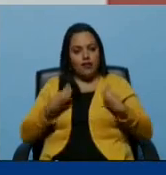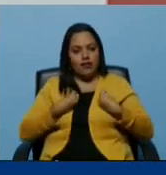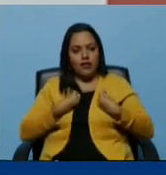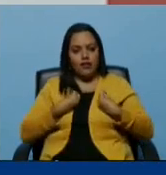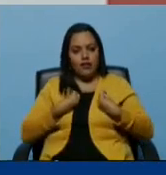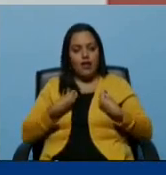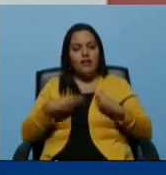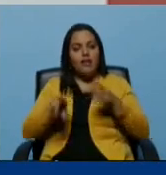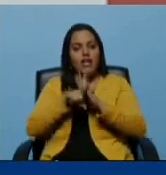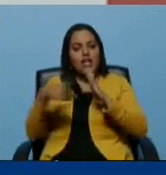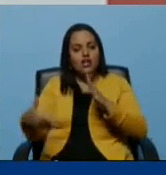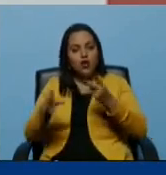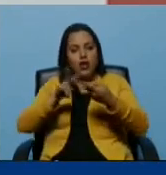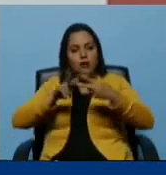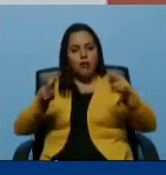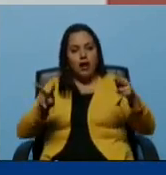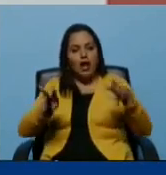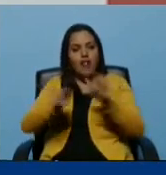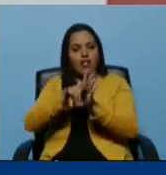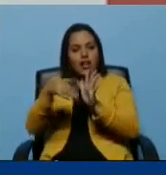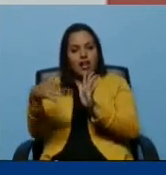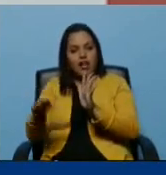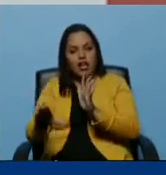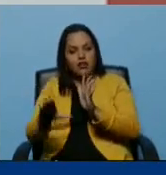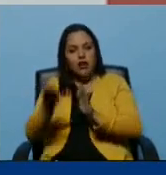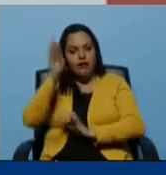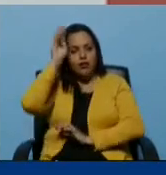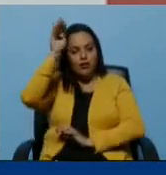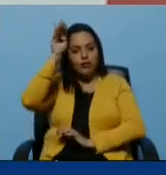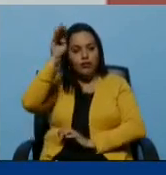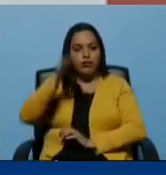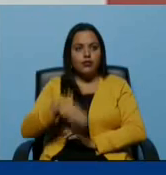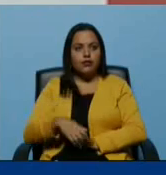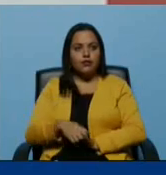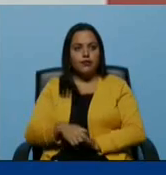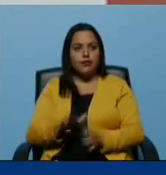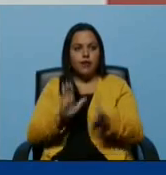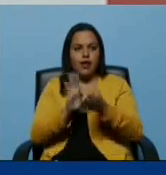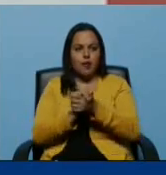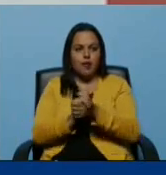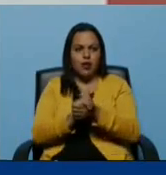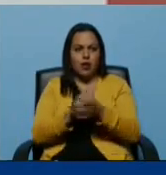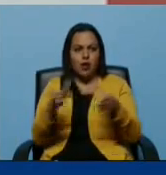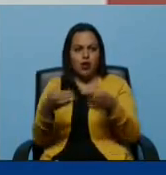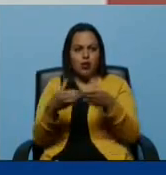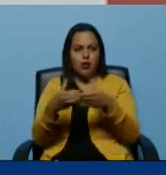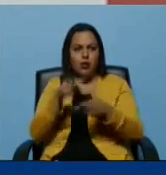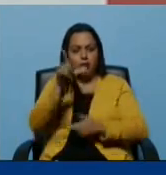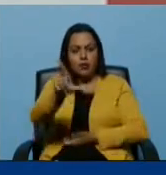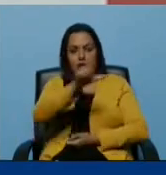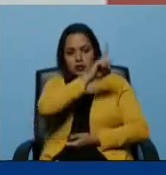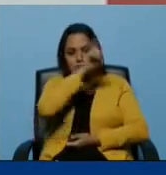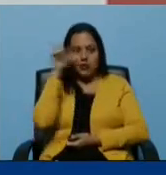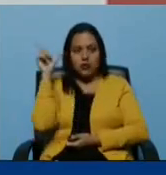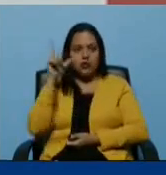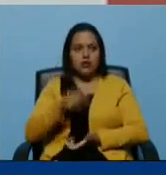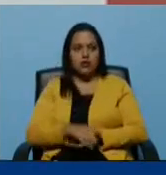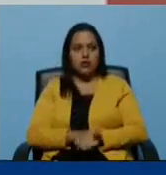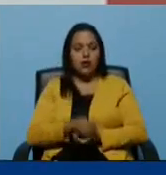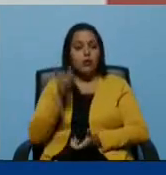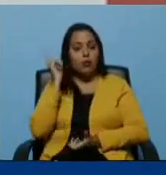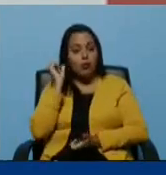su derecho a la paz y su derecho al futuro. Compañeros del Partido Socialista Unido de Venezuela,